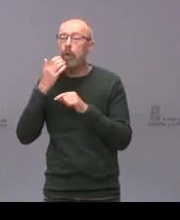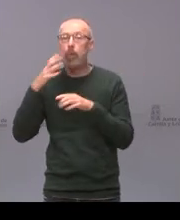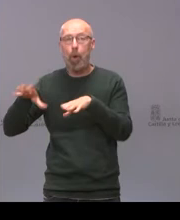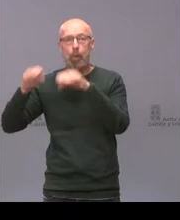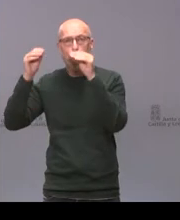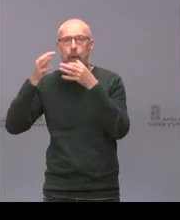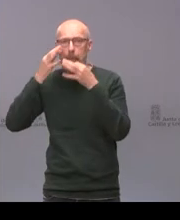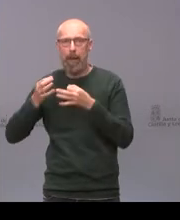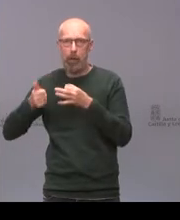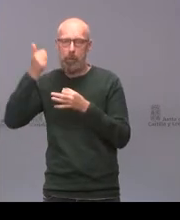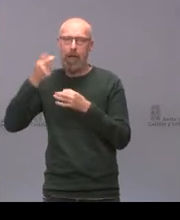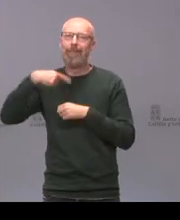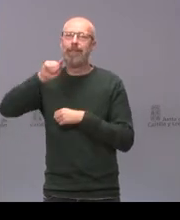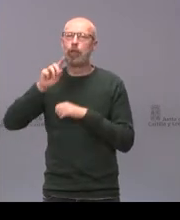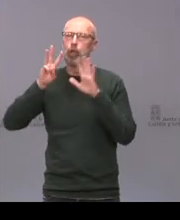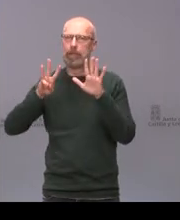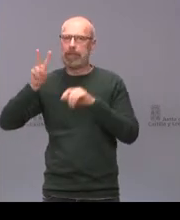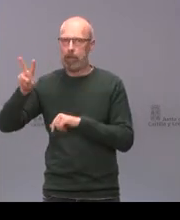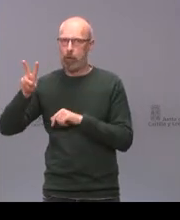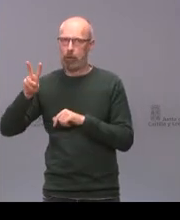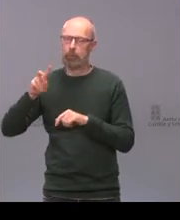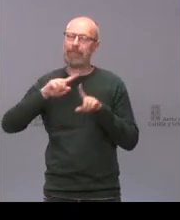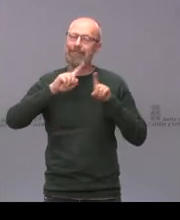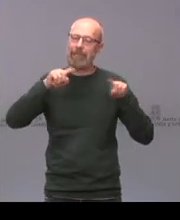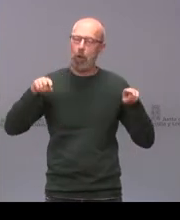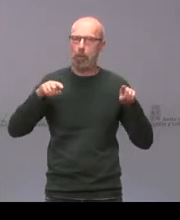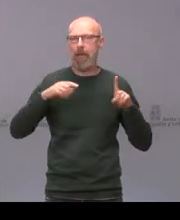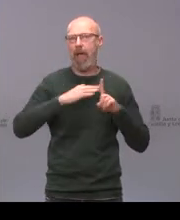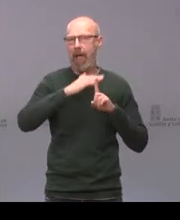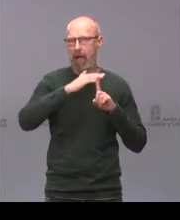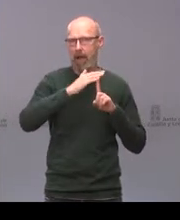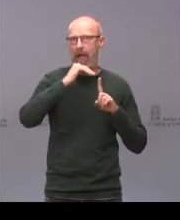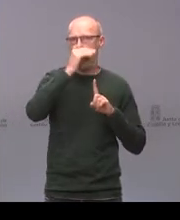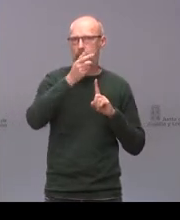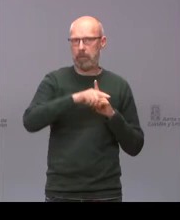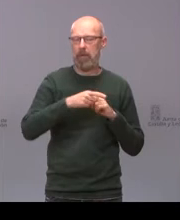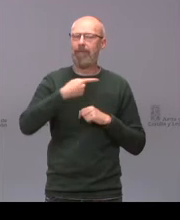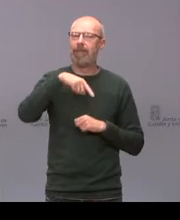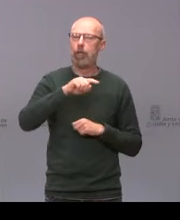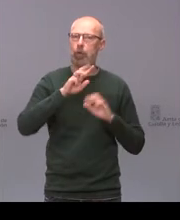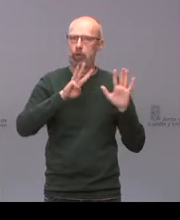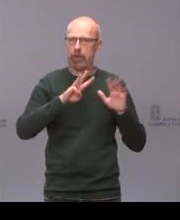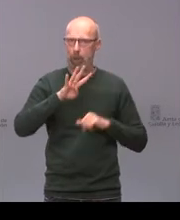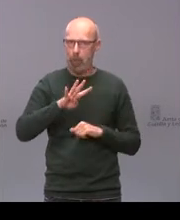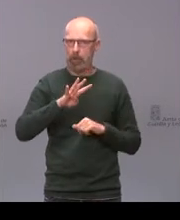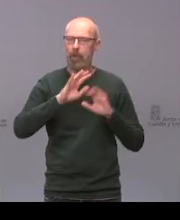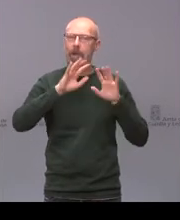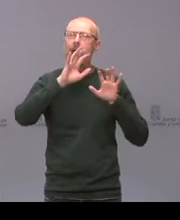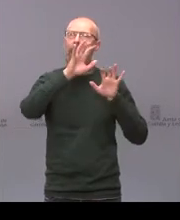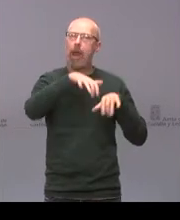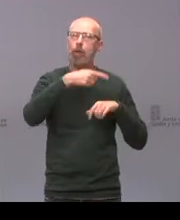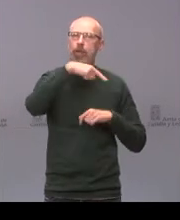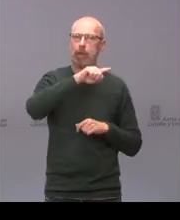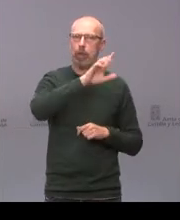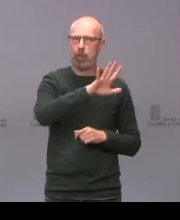incidencia de 282, riesgo alto en Segovia, que está bajando mucho, en 184, León en